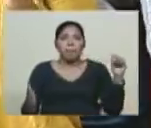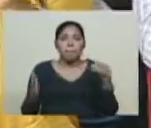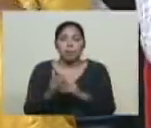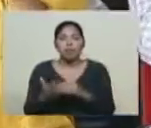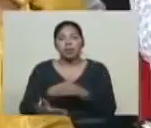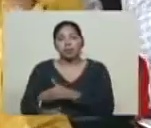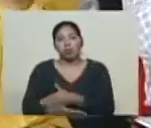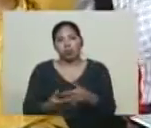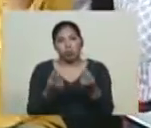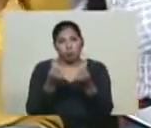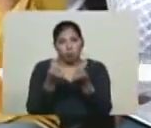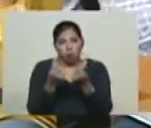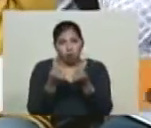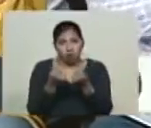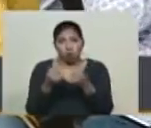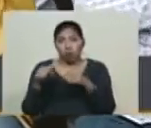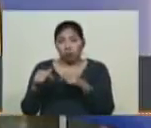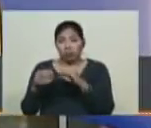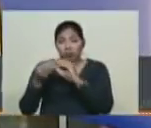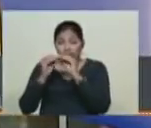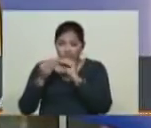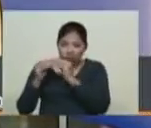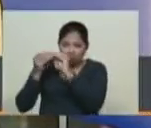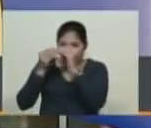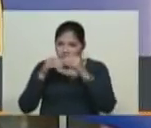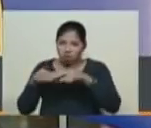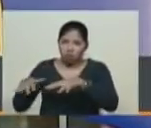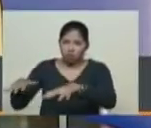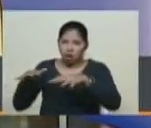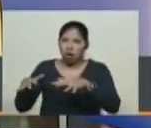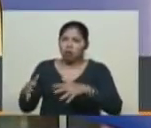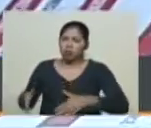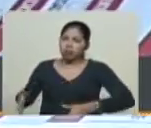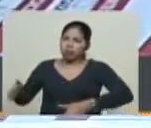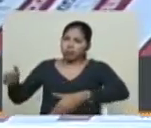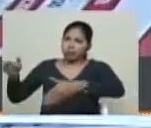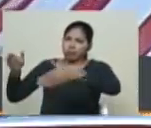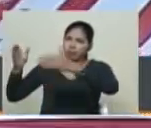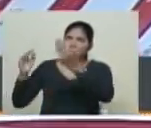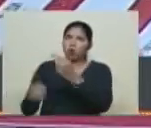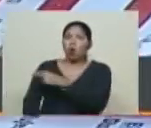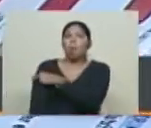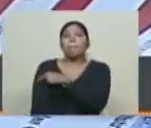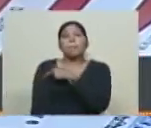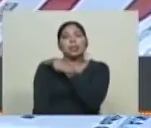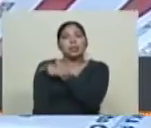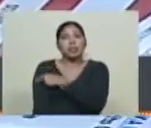9.410.000 millones de bolívares para la rehabilitación integral del periférico de Pariata,